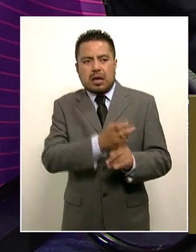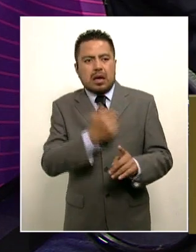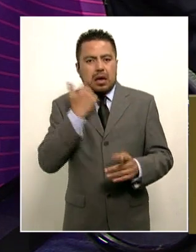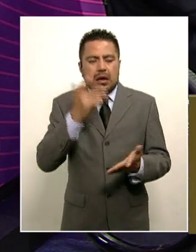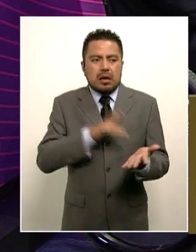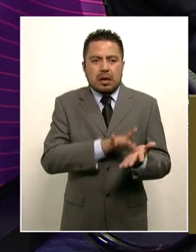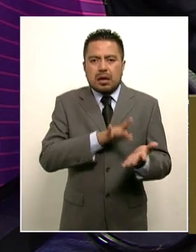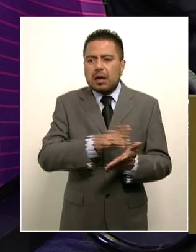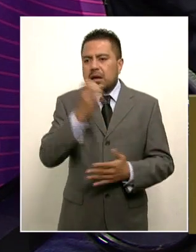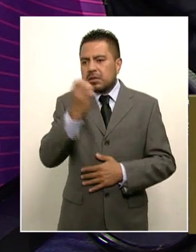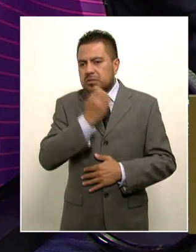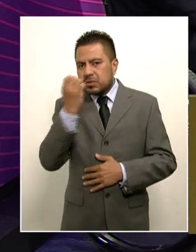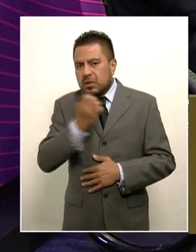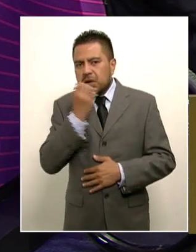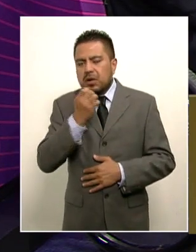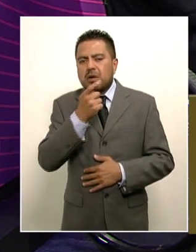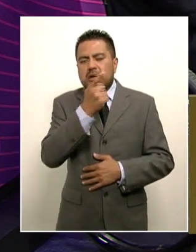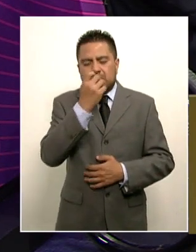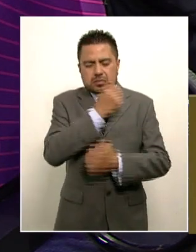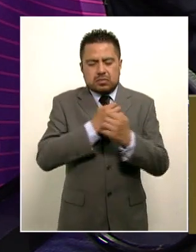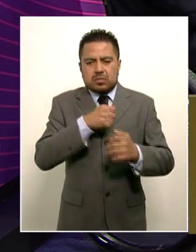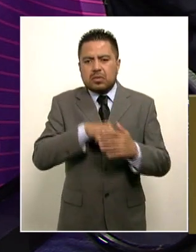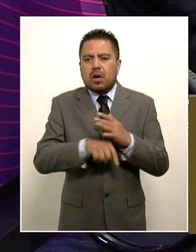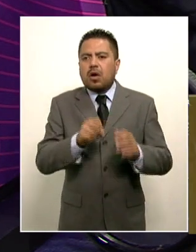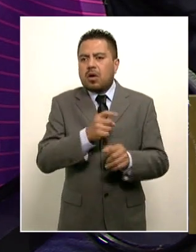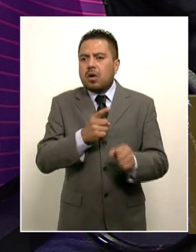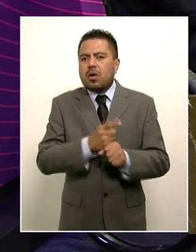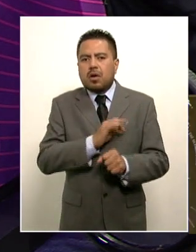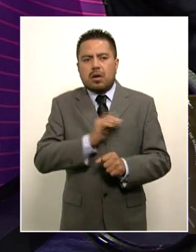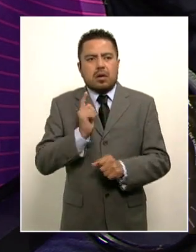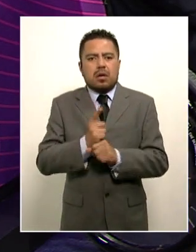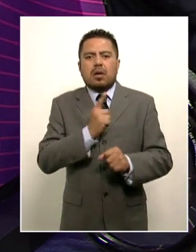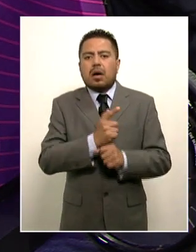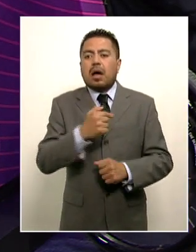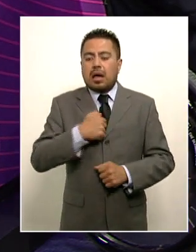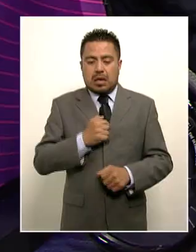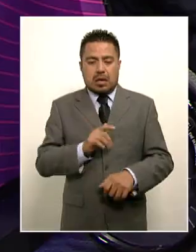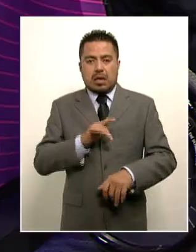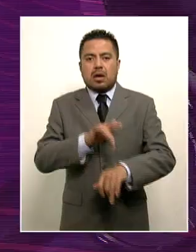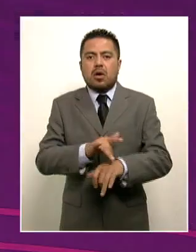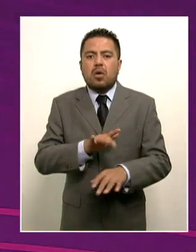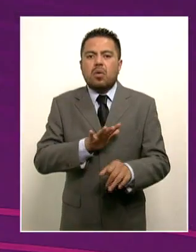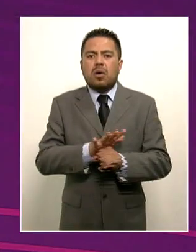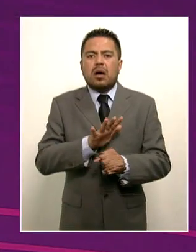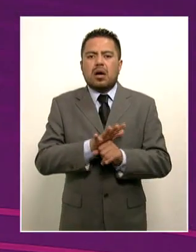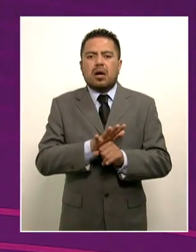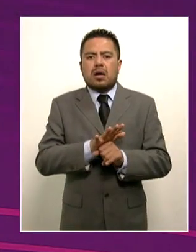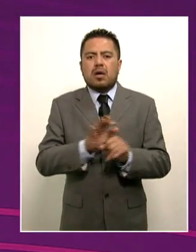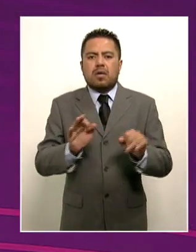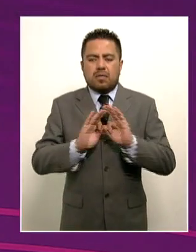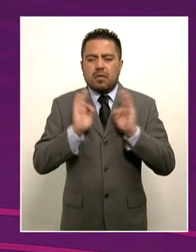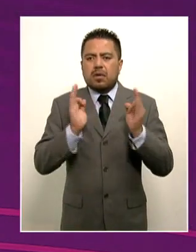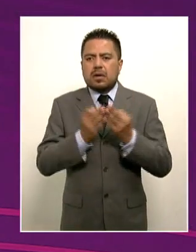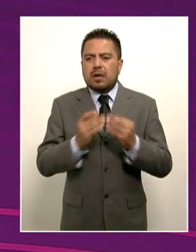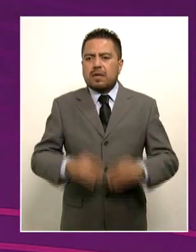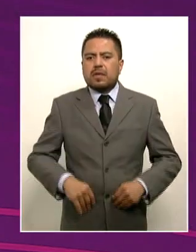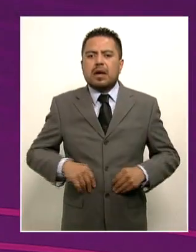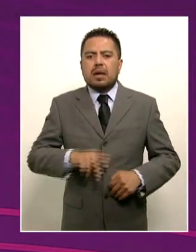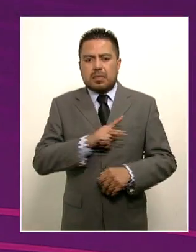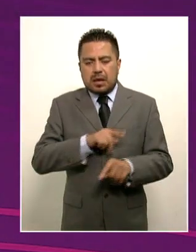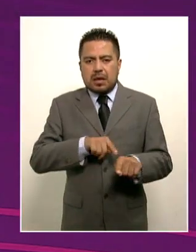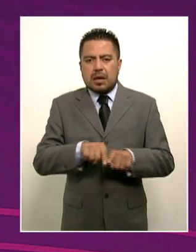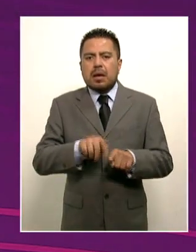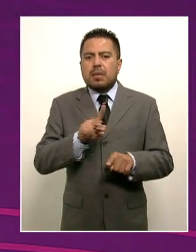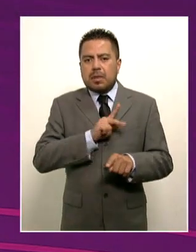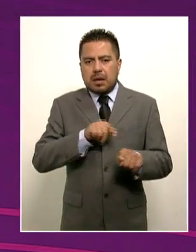la escuela y que él observó y tuvo esa oportunidad de hacerlo. A mí me tocó, pero ahora sí que, por eso digo formación de vida, ¿no? Con mi hermano. Mi hermano